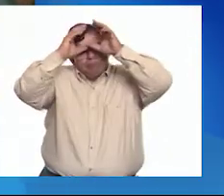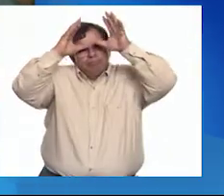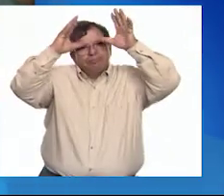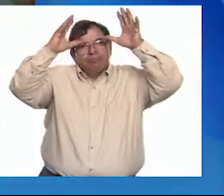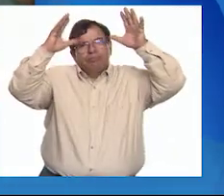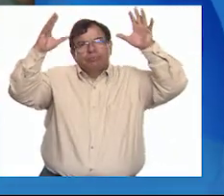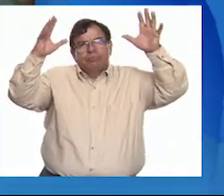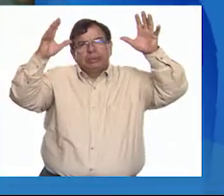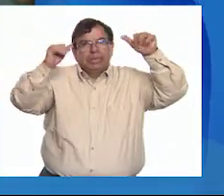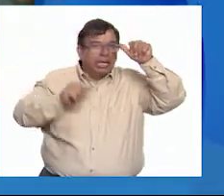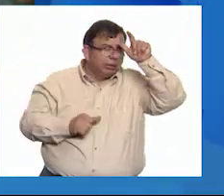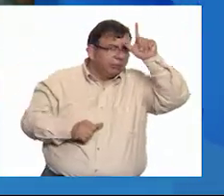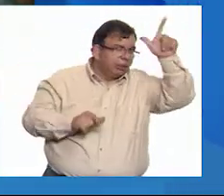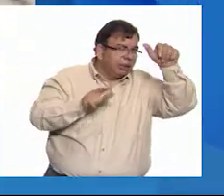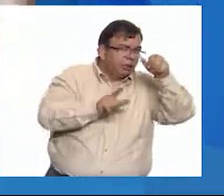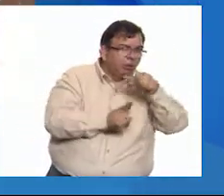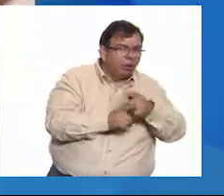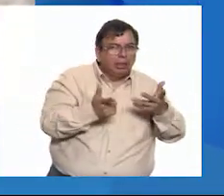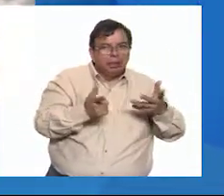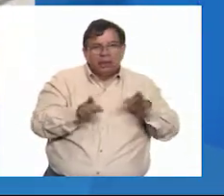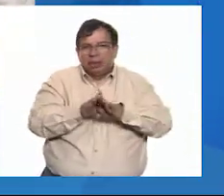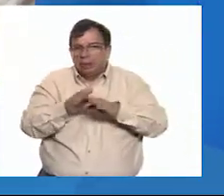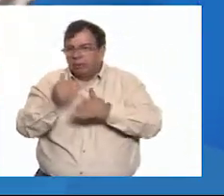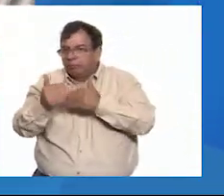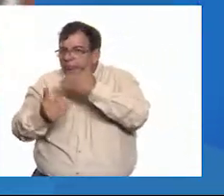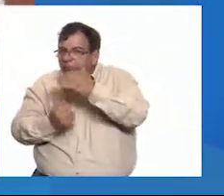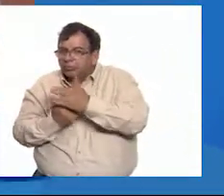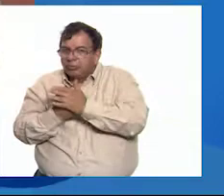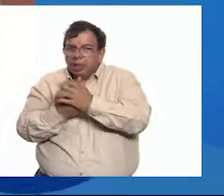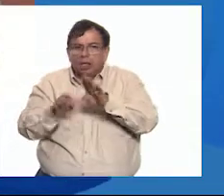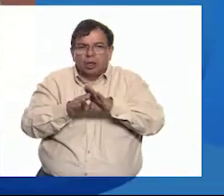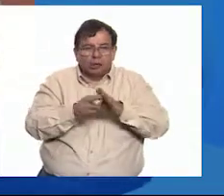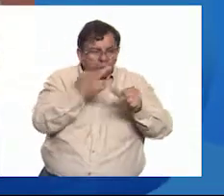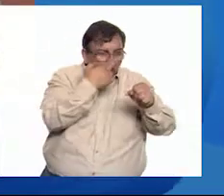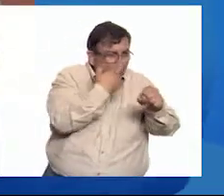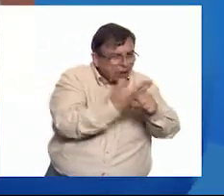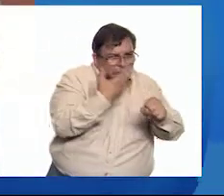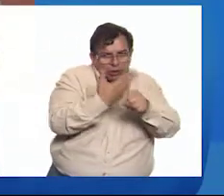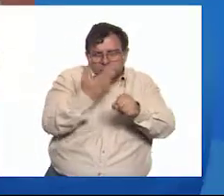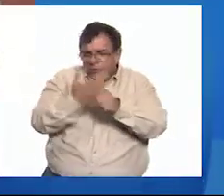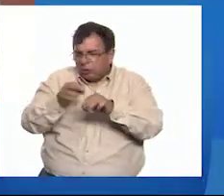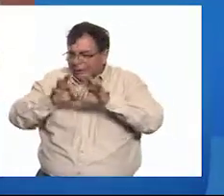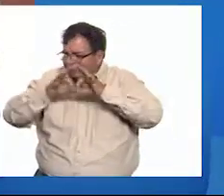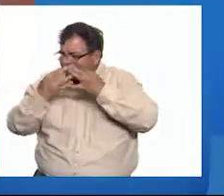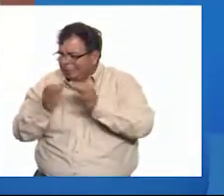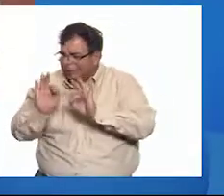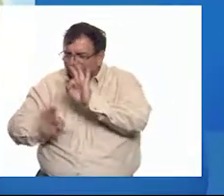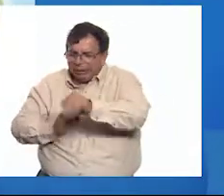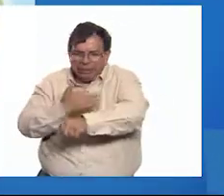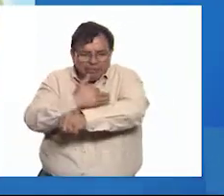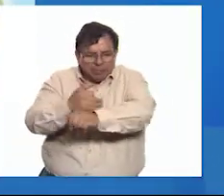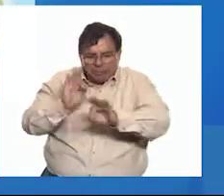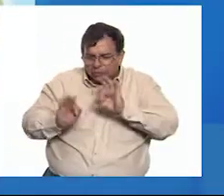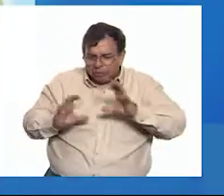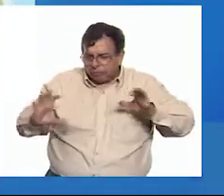en el vínculo espiritual, la sustentabilidad y la responsabilidad con el cuidado de la tierra y la